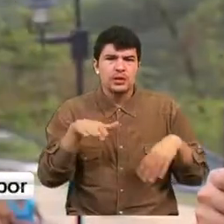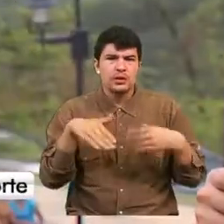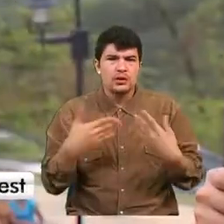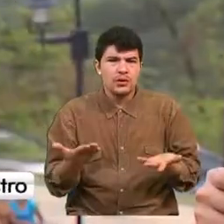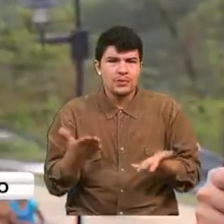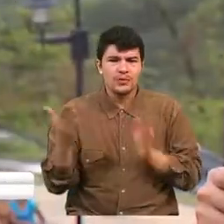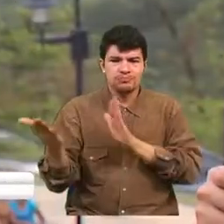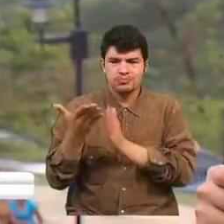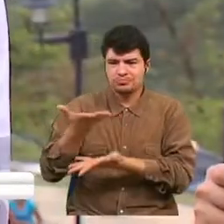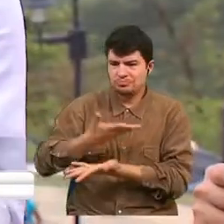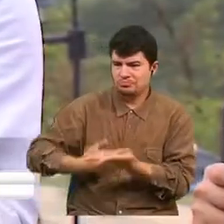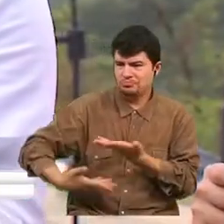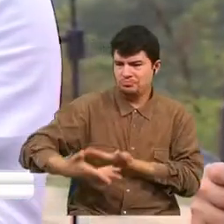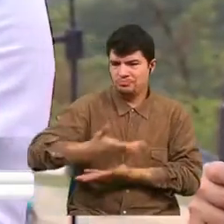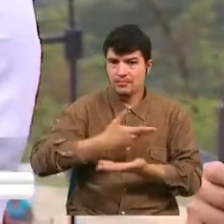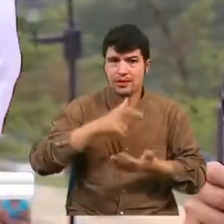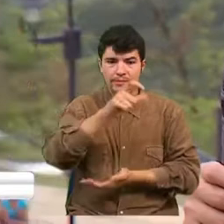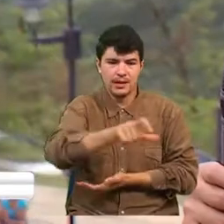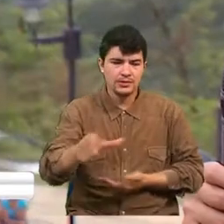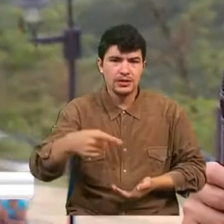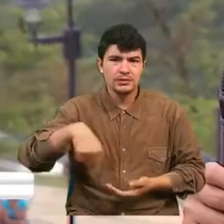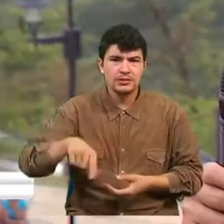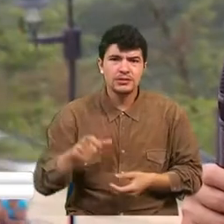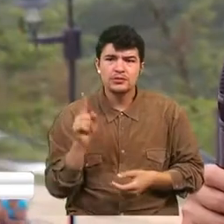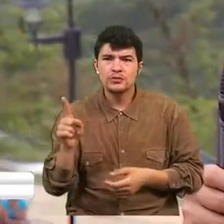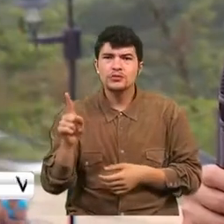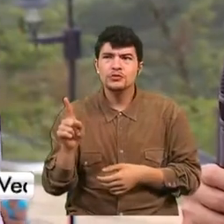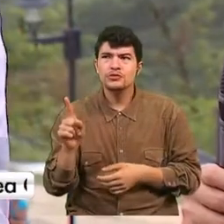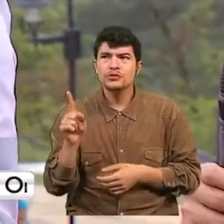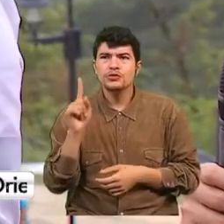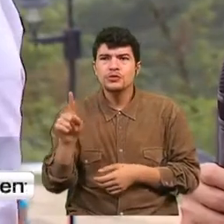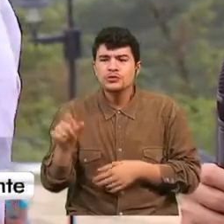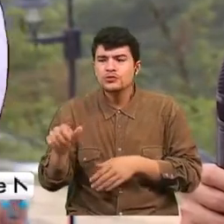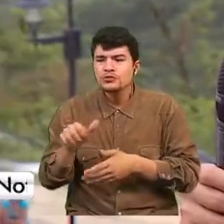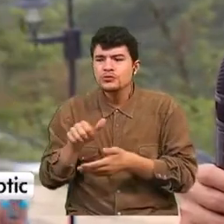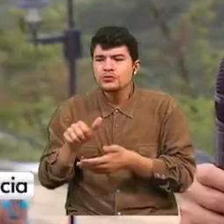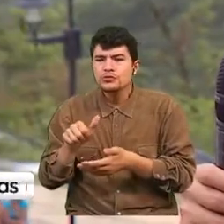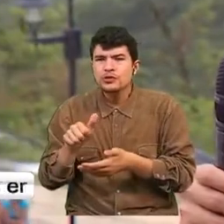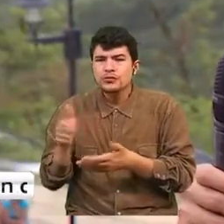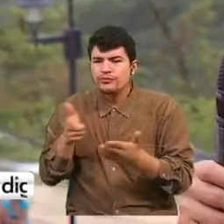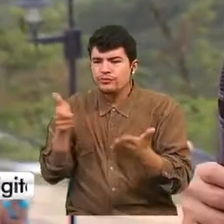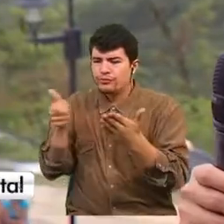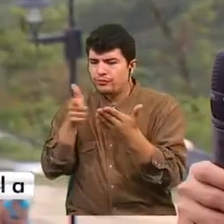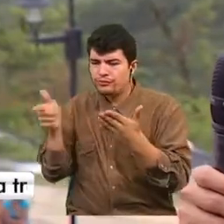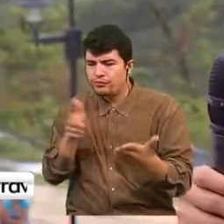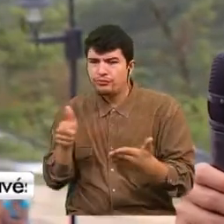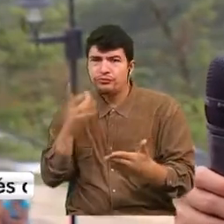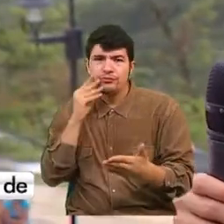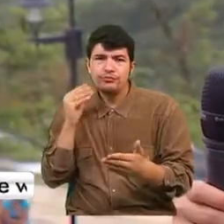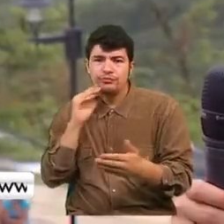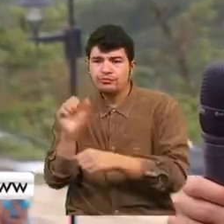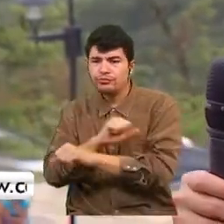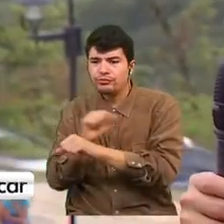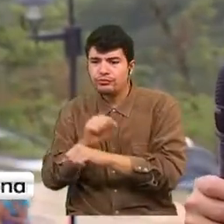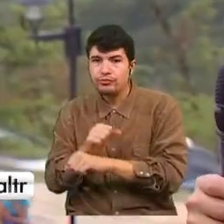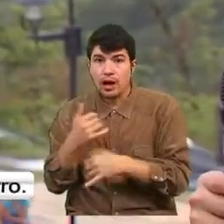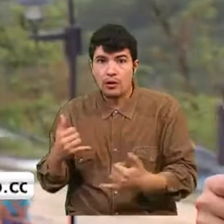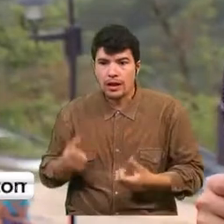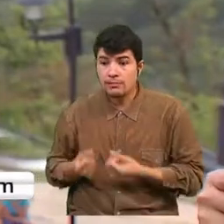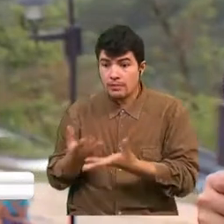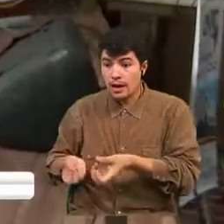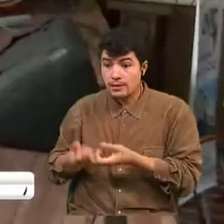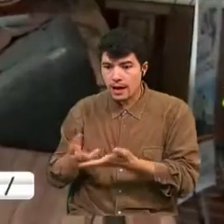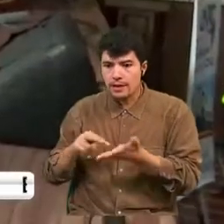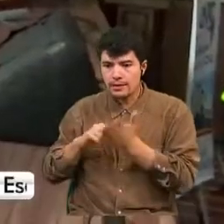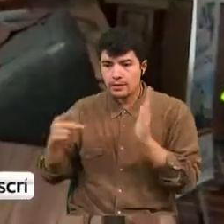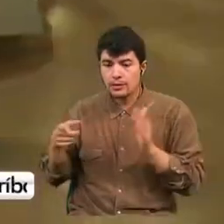establecer conversaciones con gente que tenía un lavadero de carros empírico, y luego cómo entregarles herramientas tecnológicas que les permiten